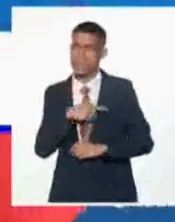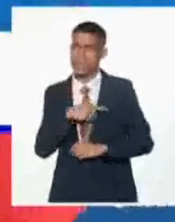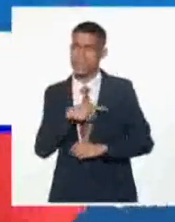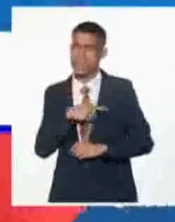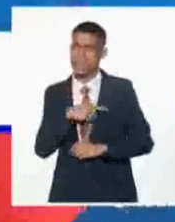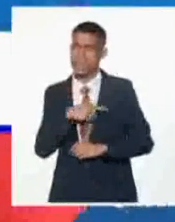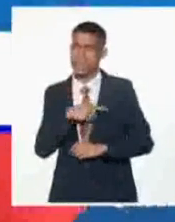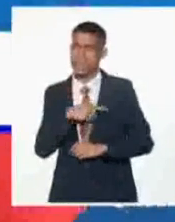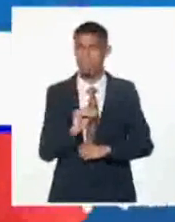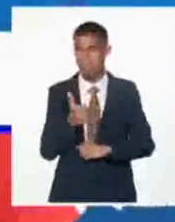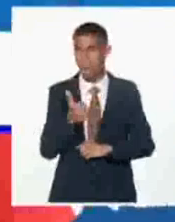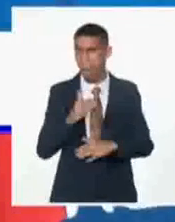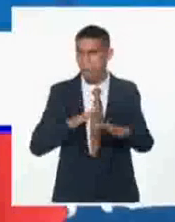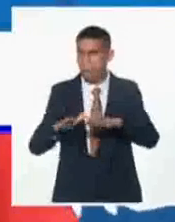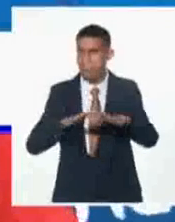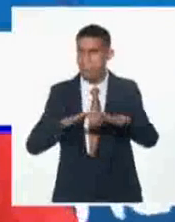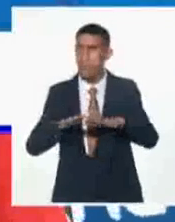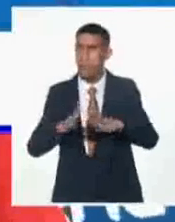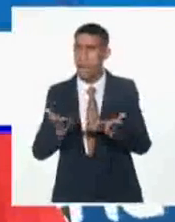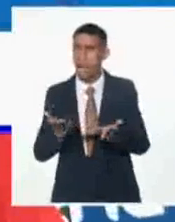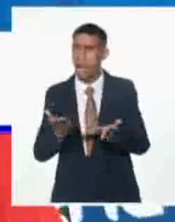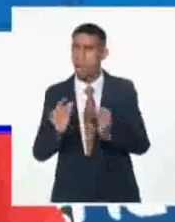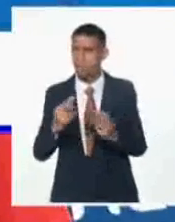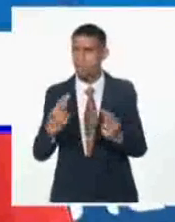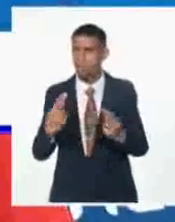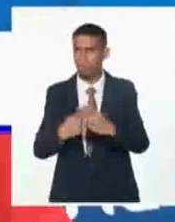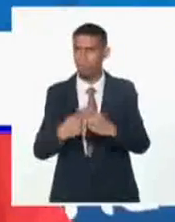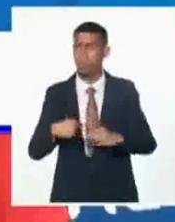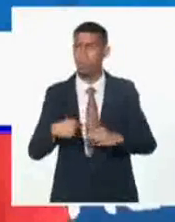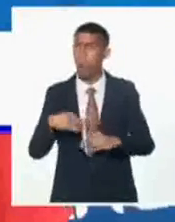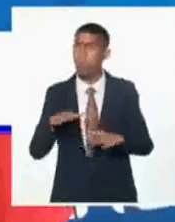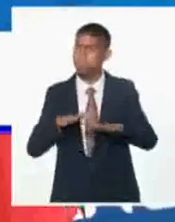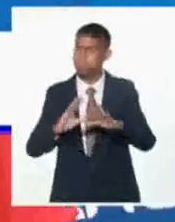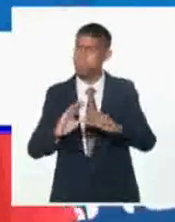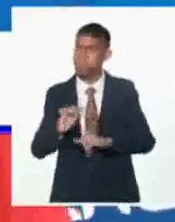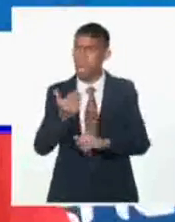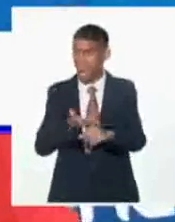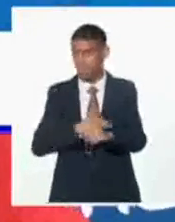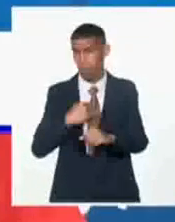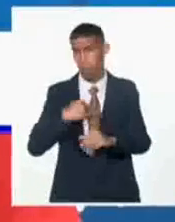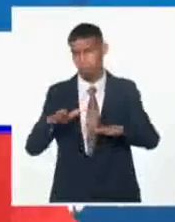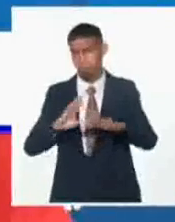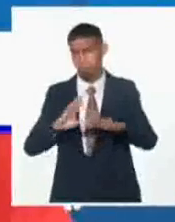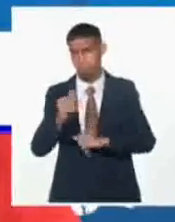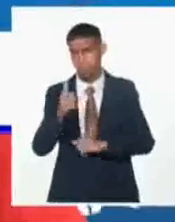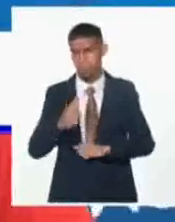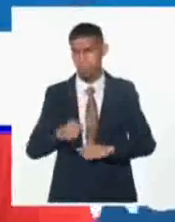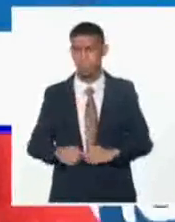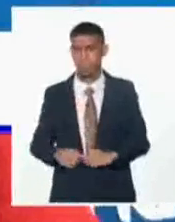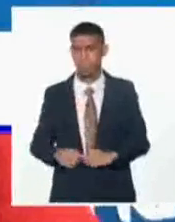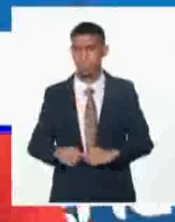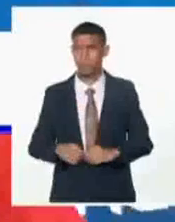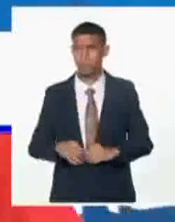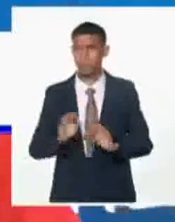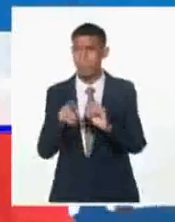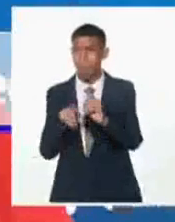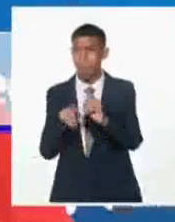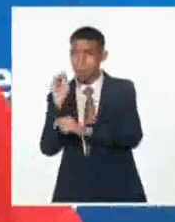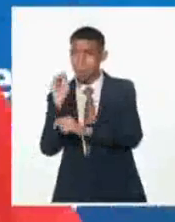bastante preparada para este evento, me preparé muy bien y sí, esos jonrones